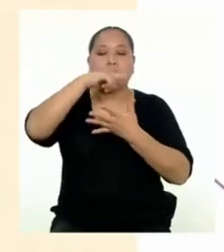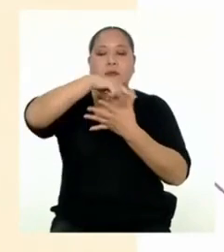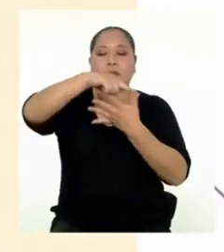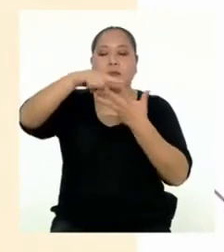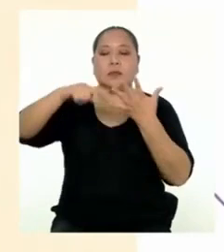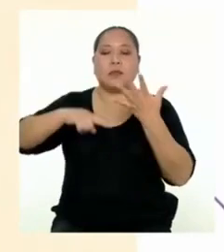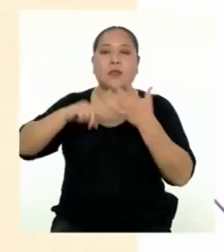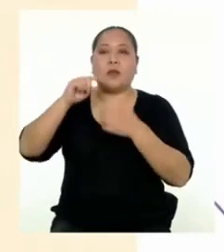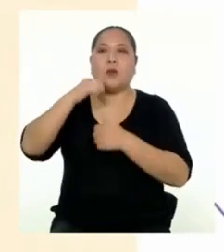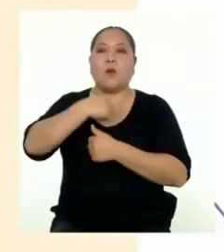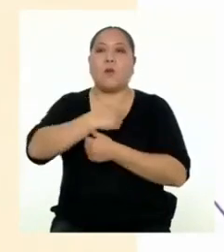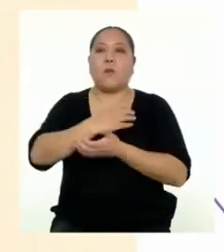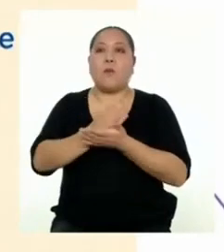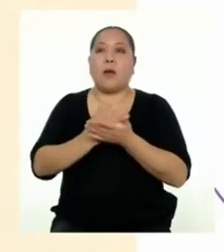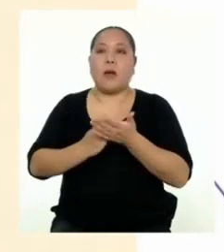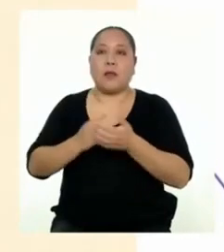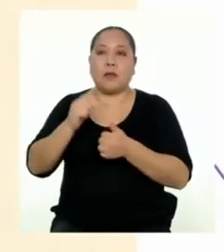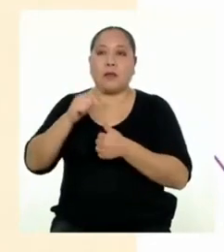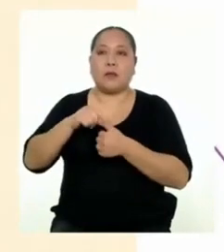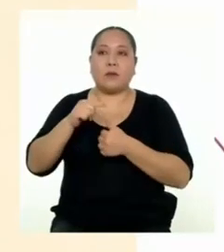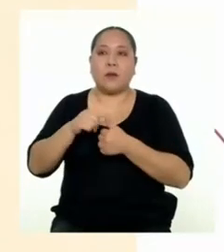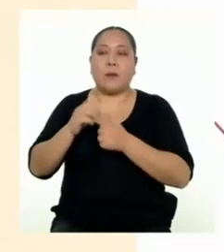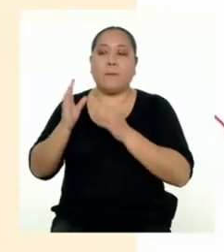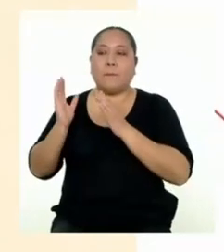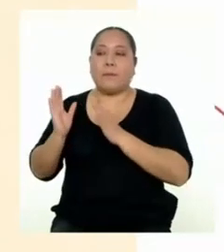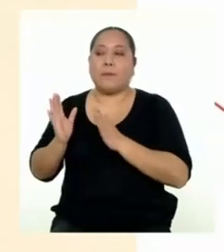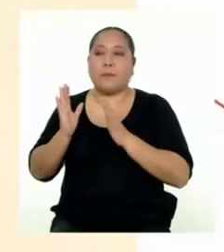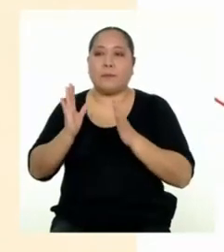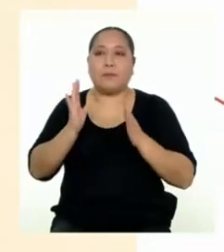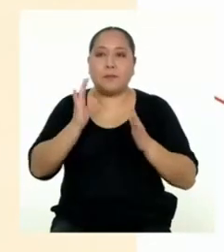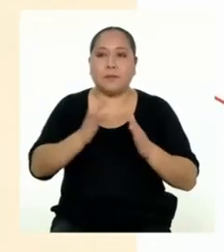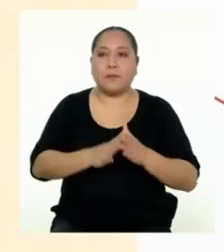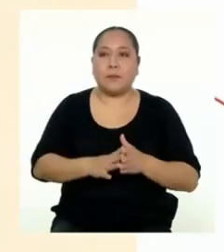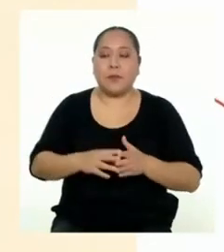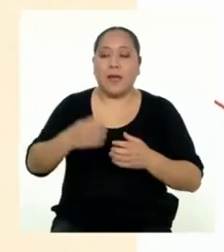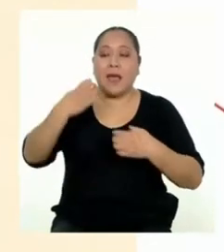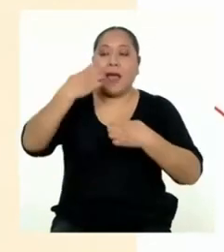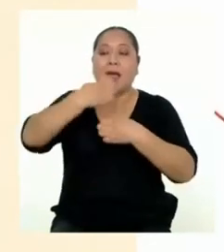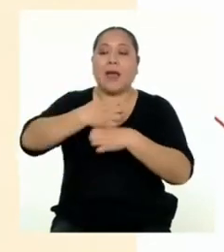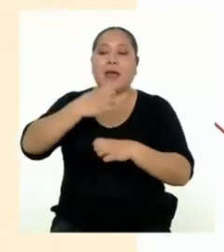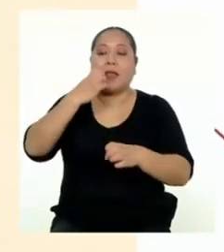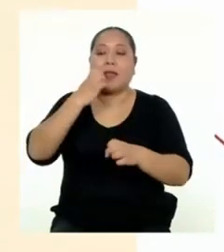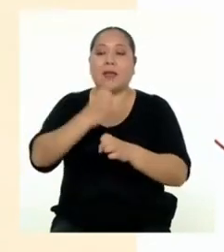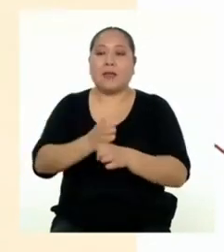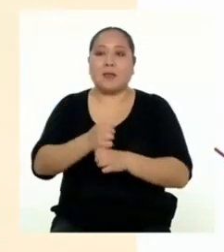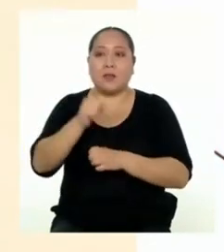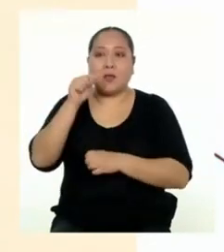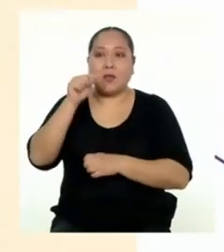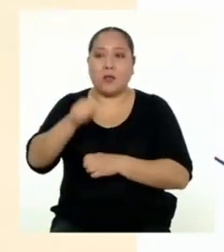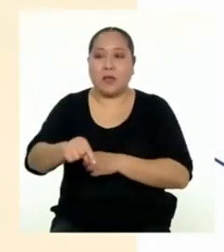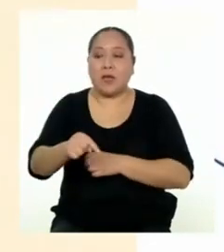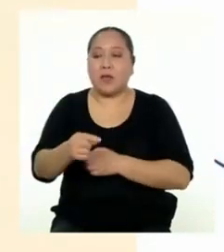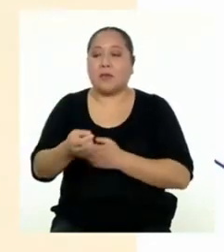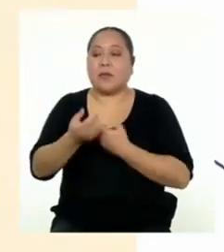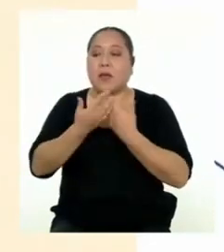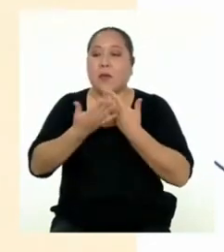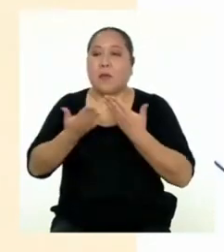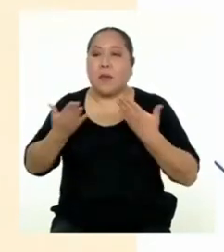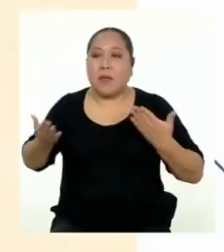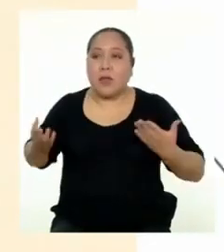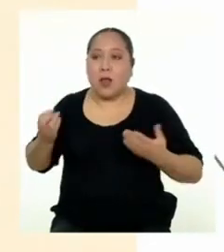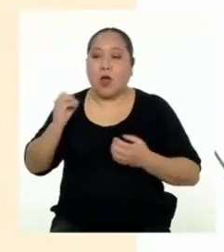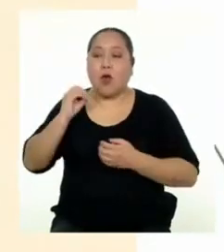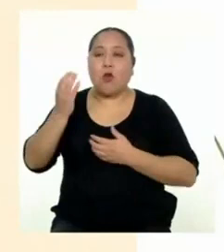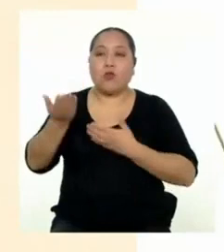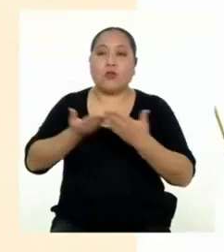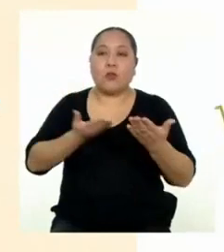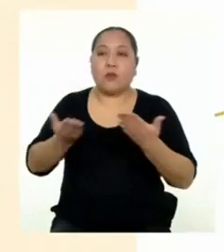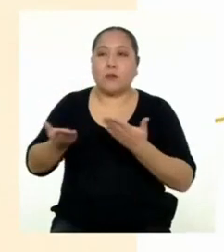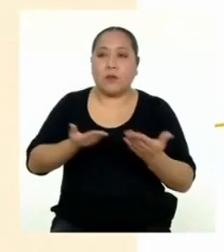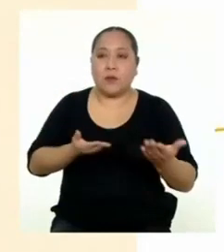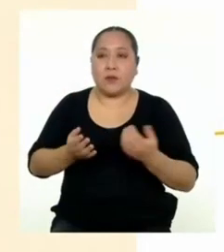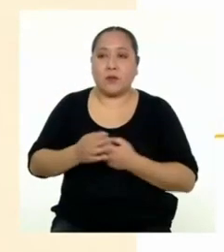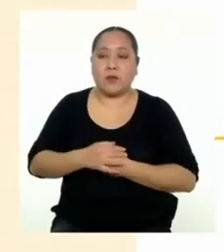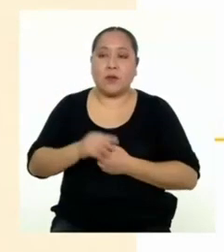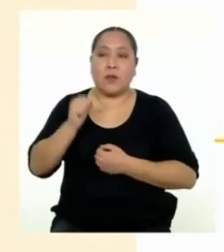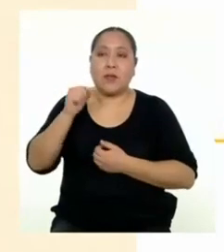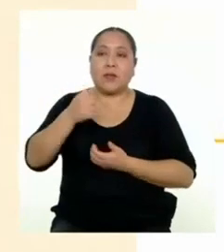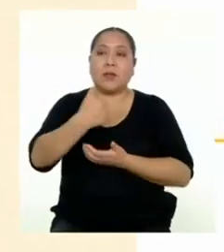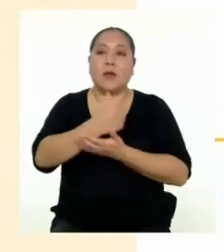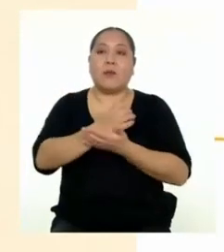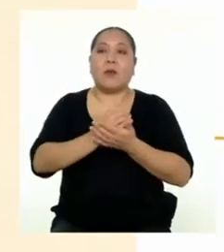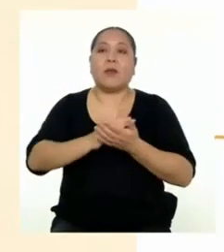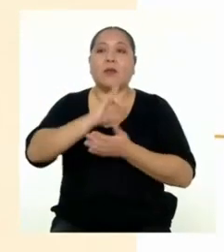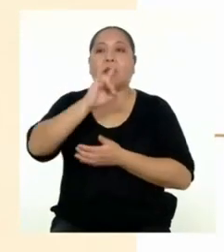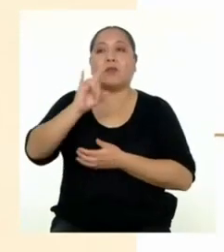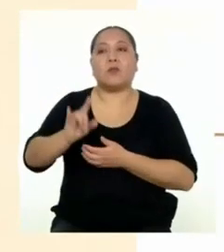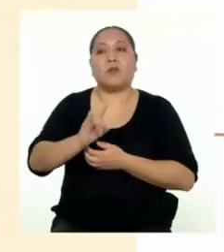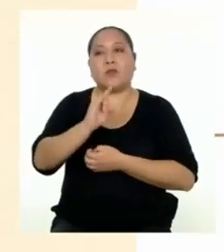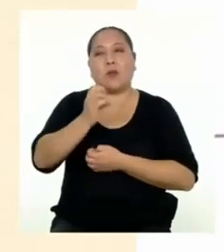etapas. 1. La producción. Es la creación de los bienes y servicios que se utilizan para satisfacer necesidades. En esta etapa